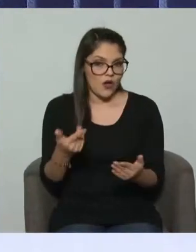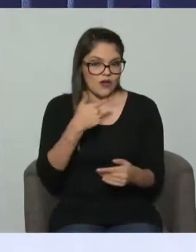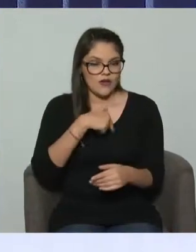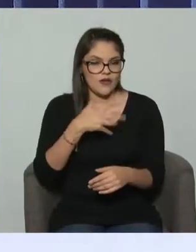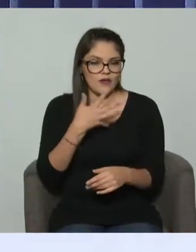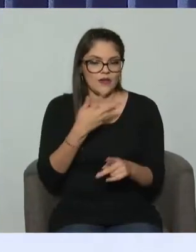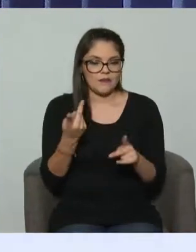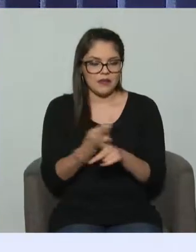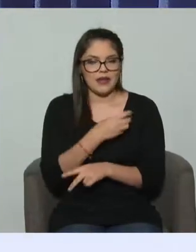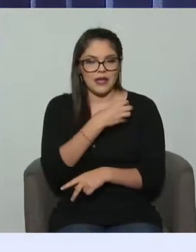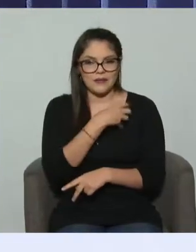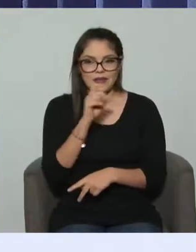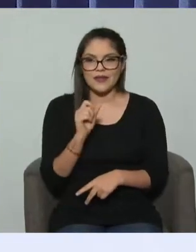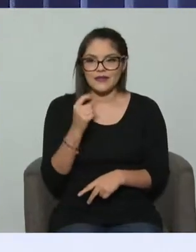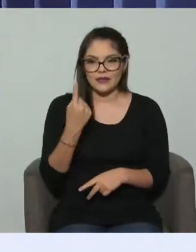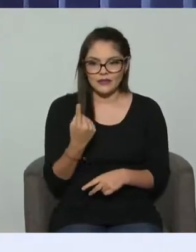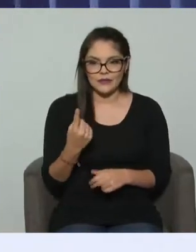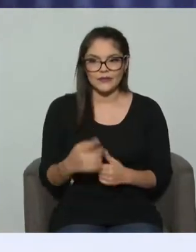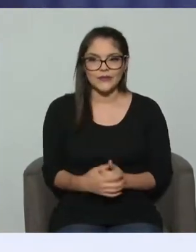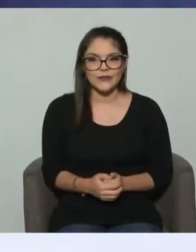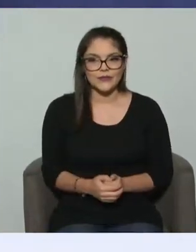los estudios de Capital 21.